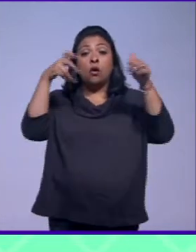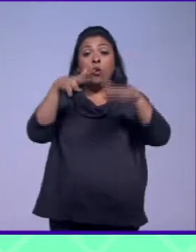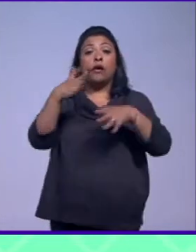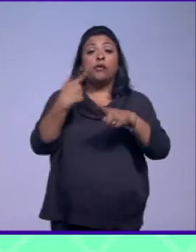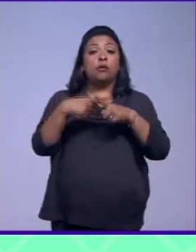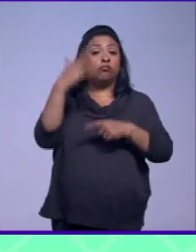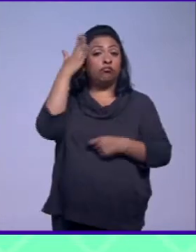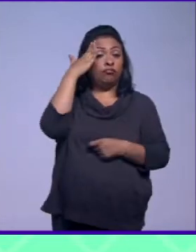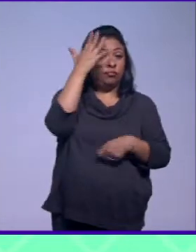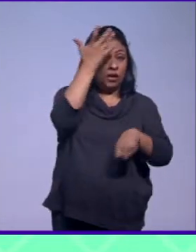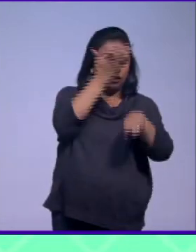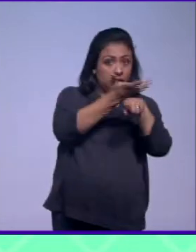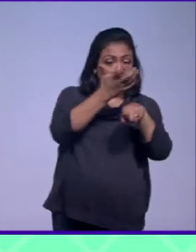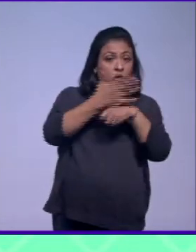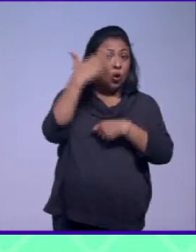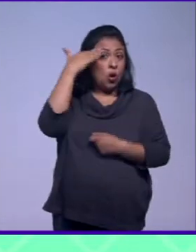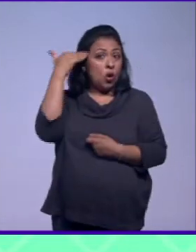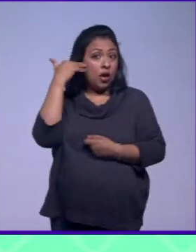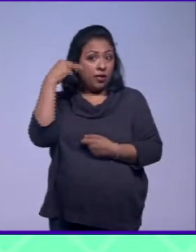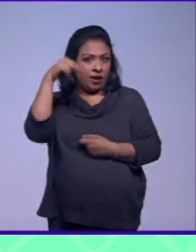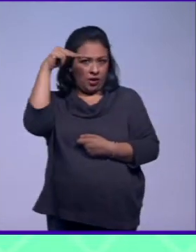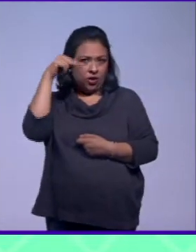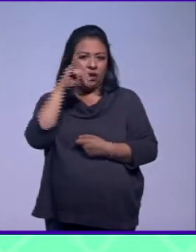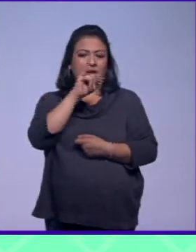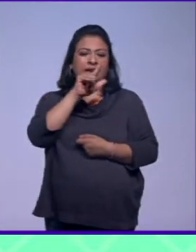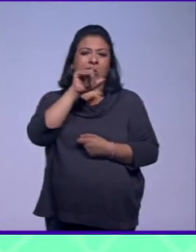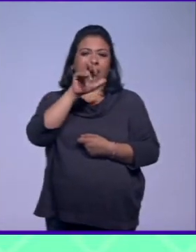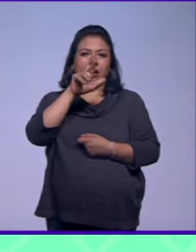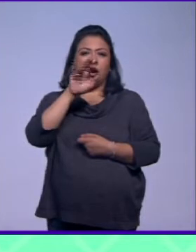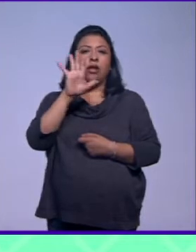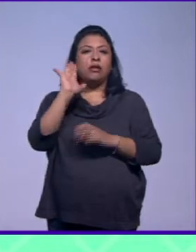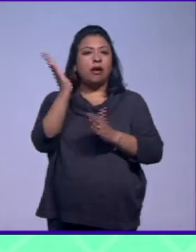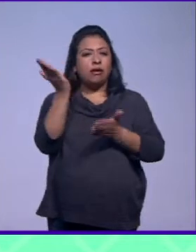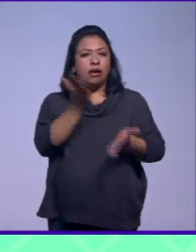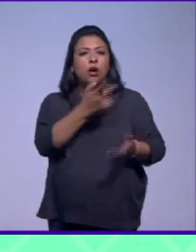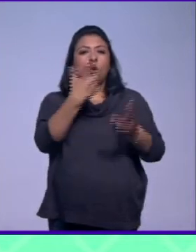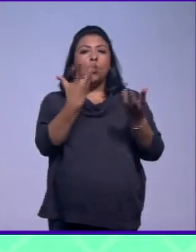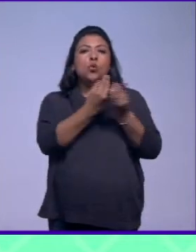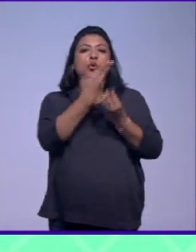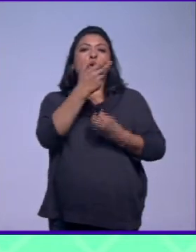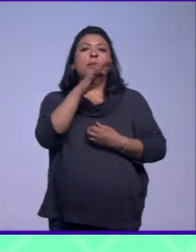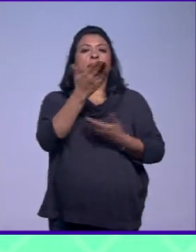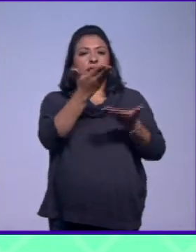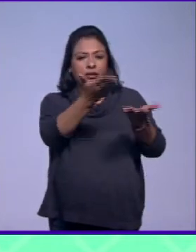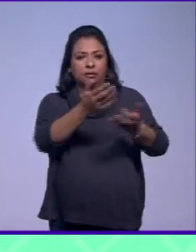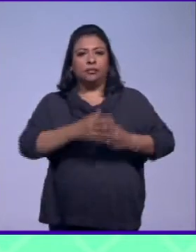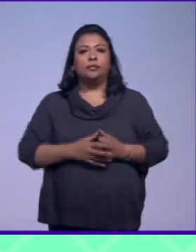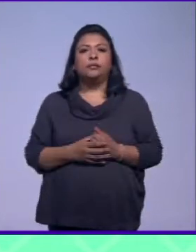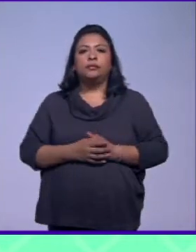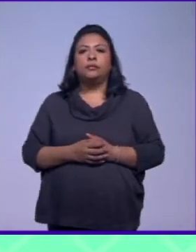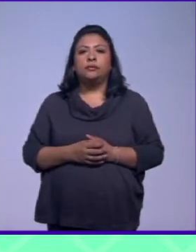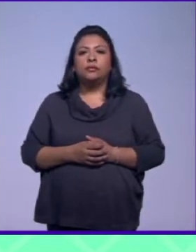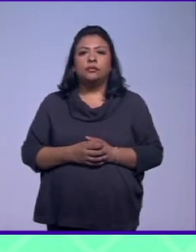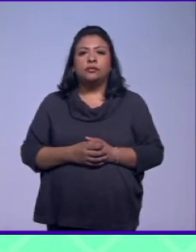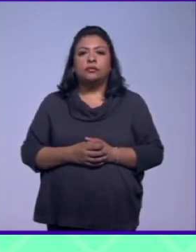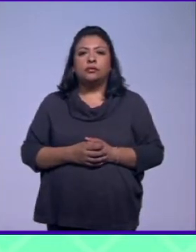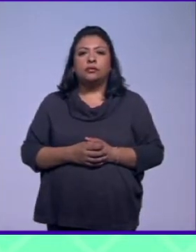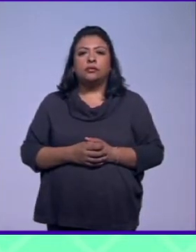líderes de eeuu y corea del norte liliana rodríguez santibáñez se encuentra ya como en maxi rodríguez woman vamos contigo